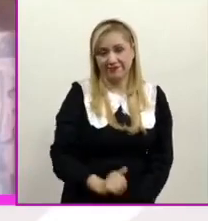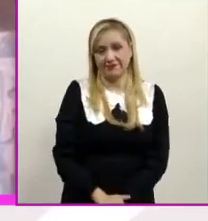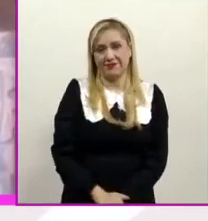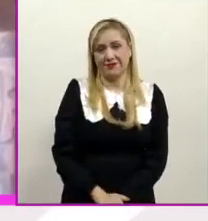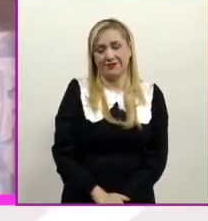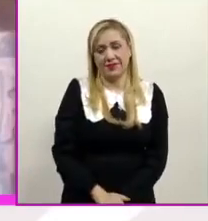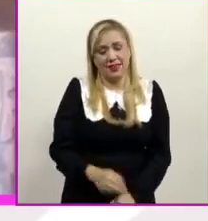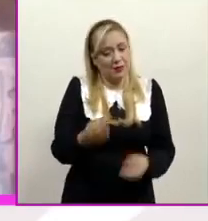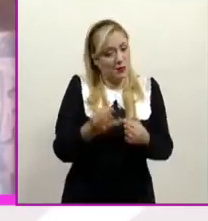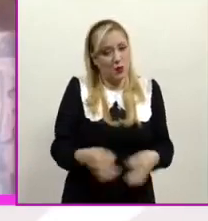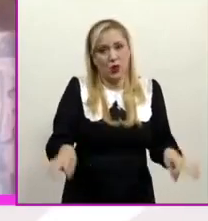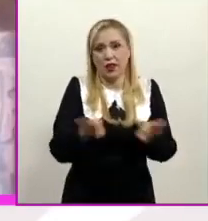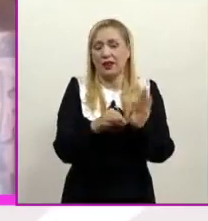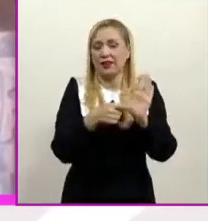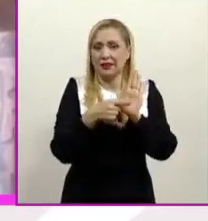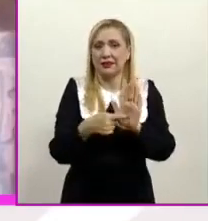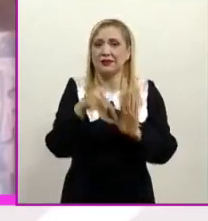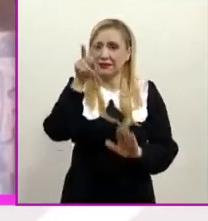de largo aliento.